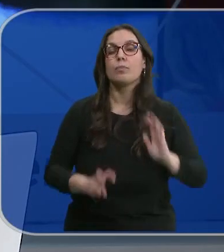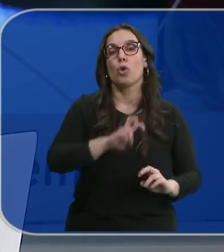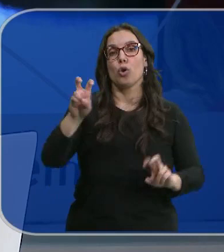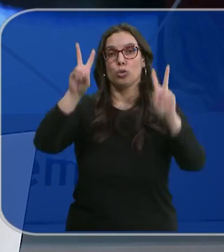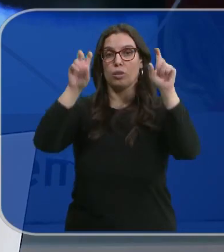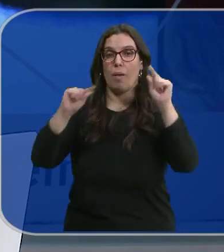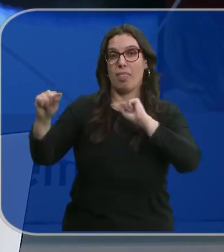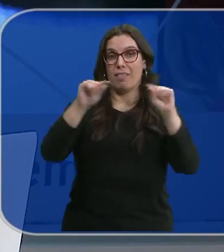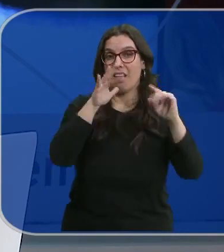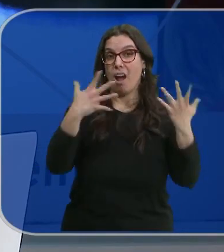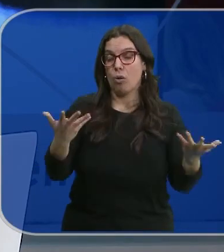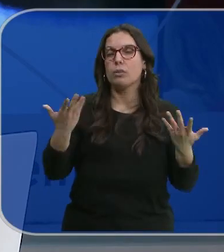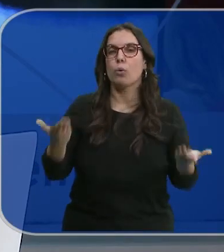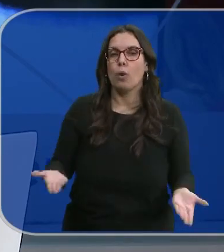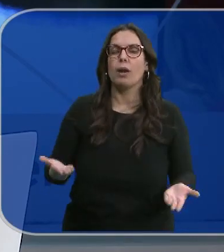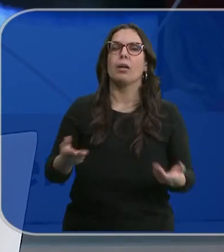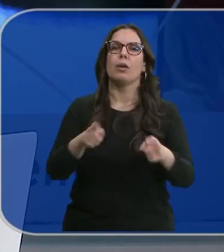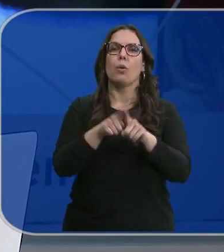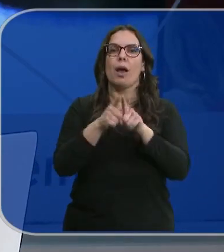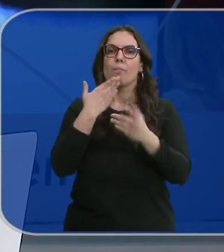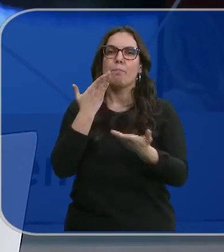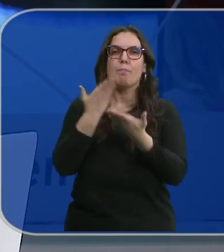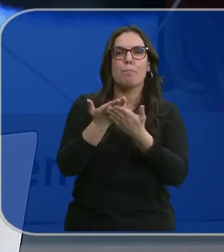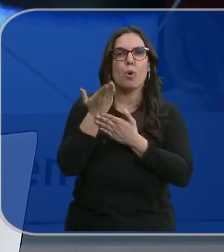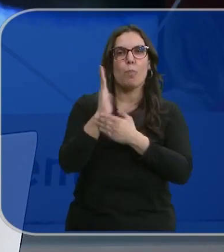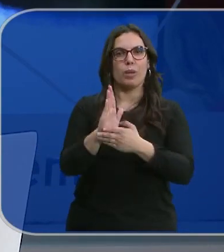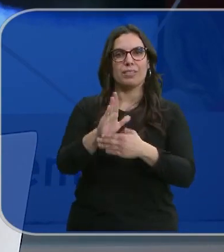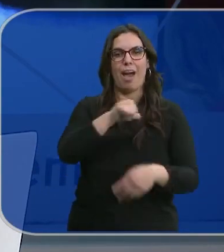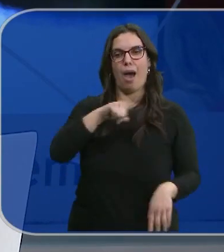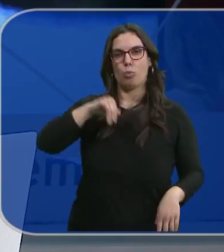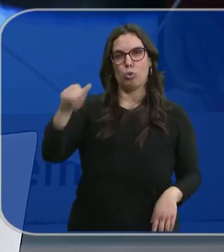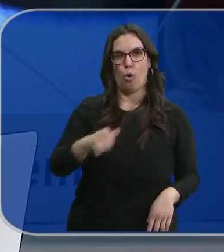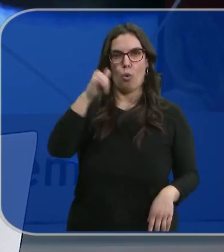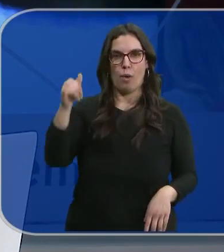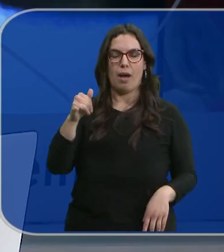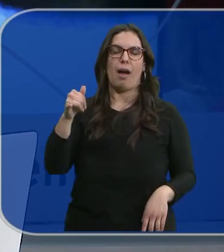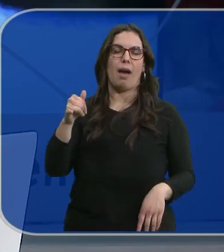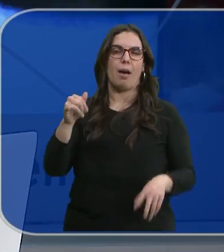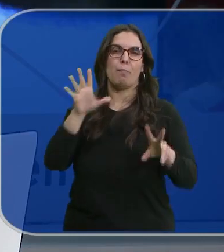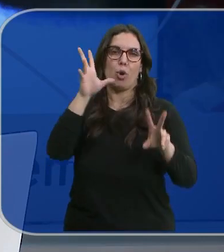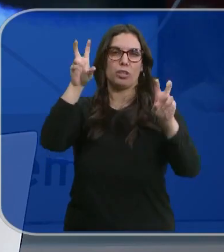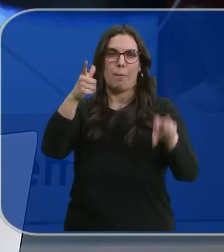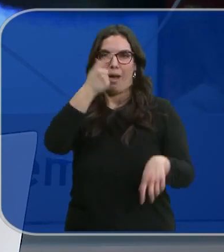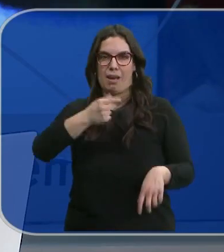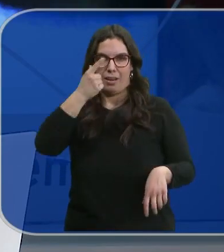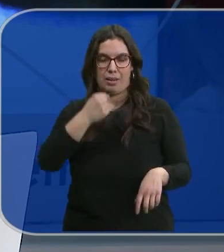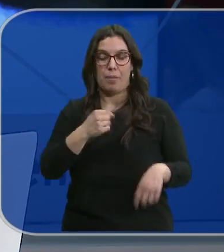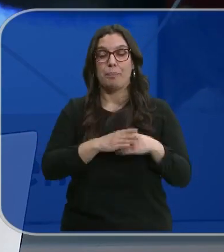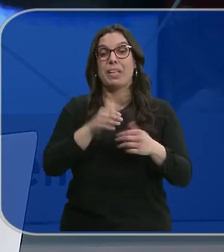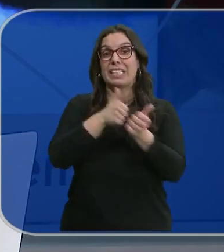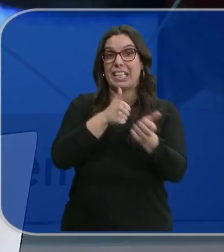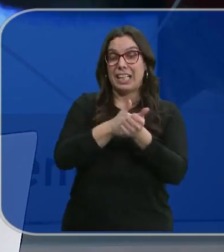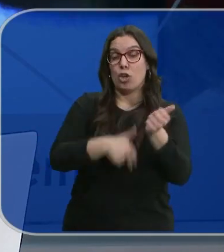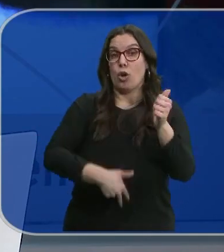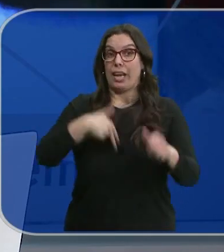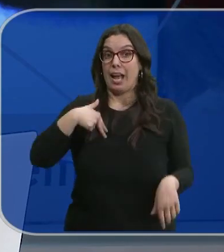Otro asunto de debate estos días es la propuesta de autobajas por gripe que lanzó la ministra de Trabajo hace unos días. El secretario general de UGT, que